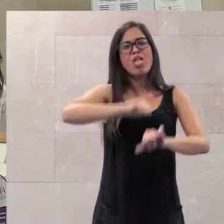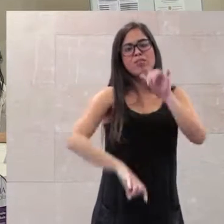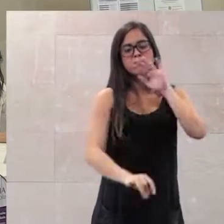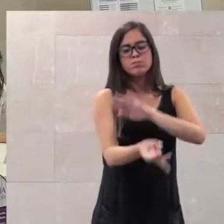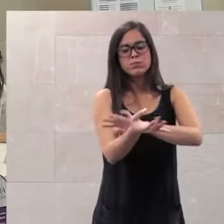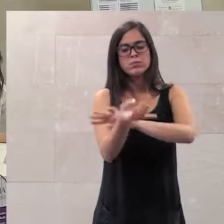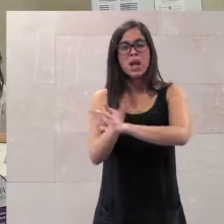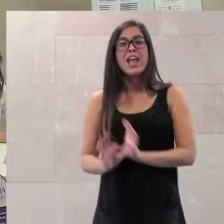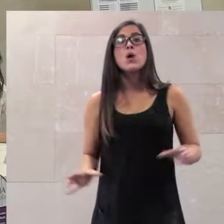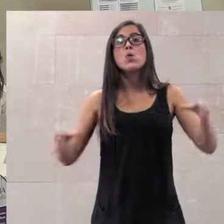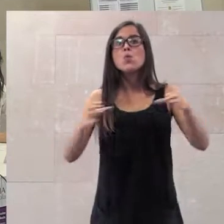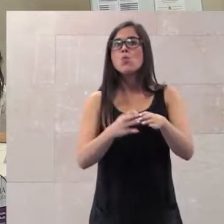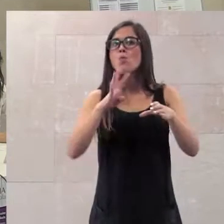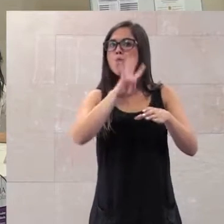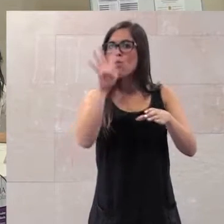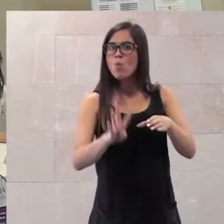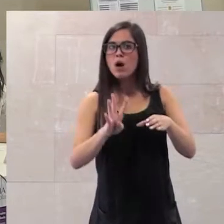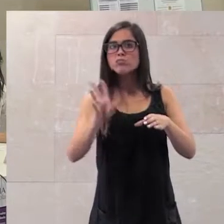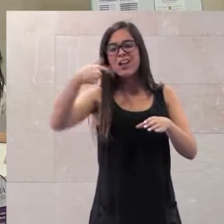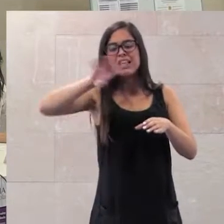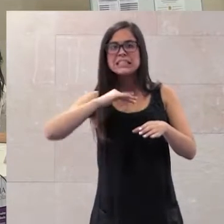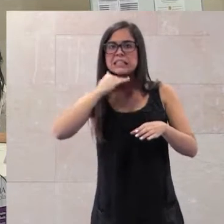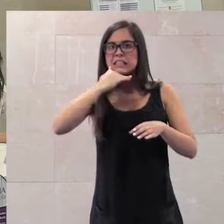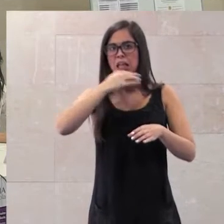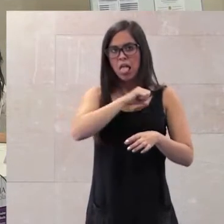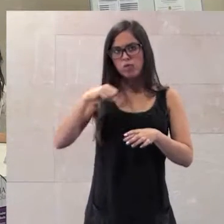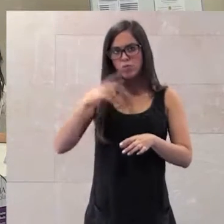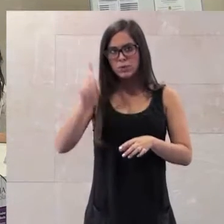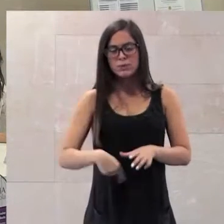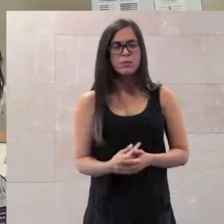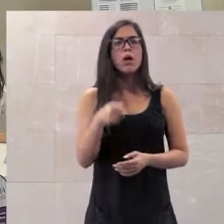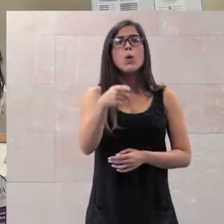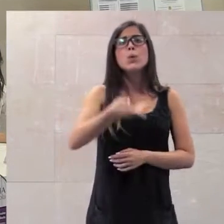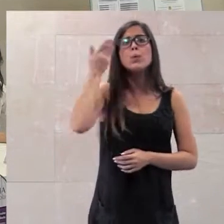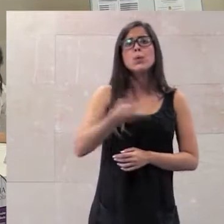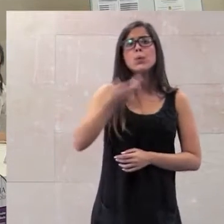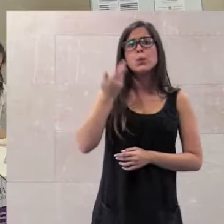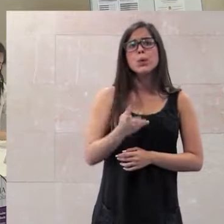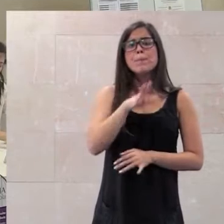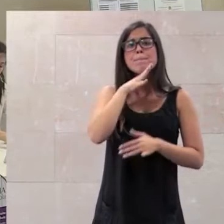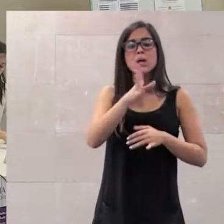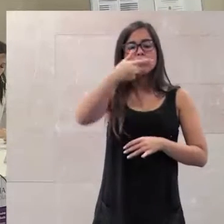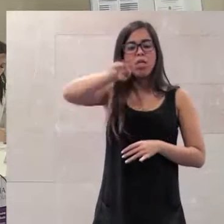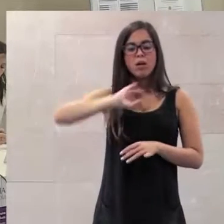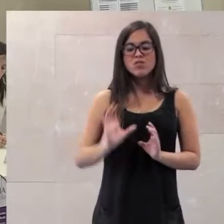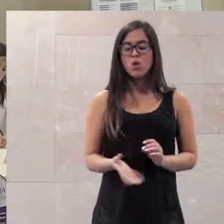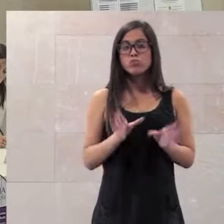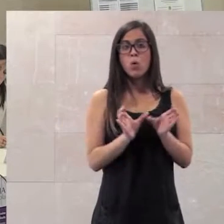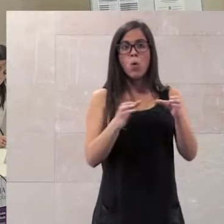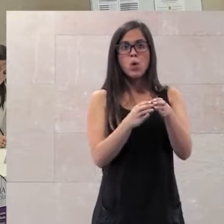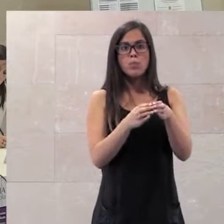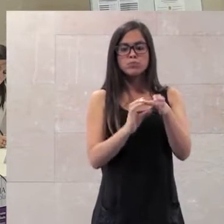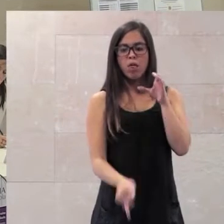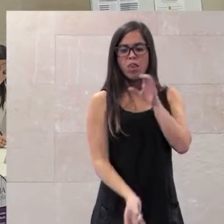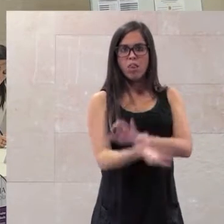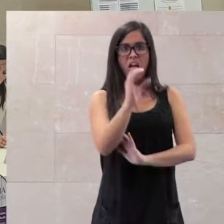y otros tantos grupos que están funcionando de forma semiautónoma. Esto es muy importante porque son grupos que han empezado de cero, pero que a